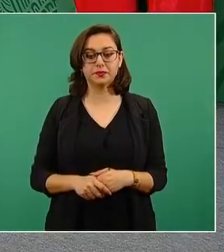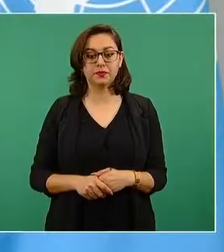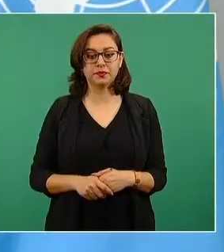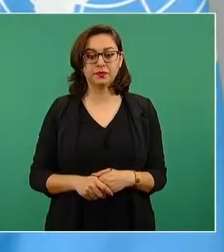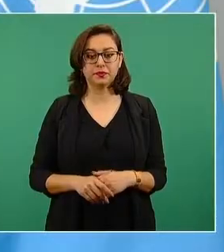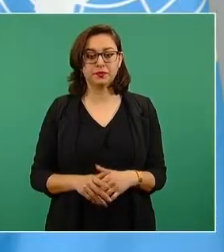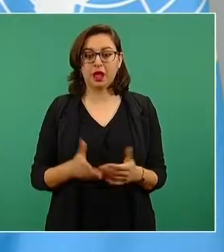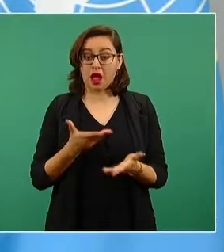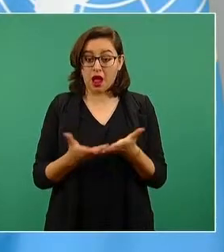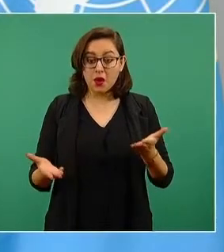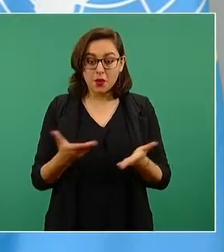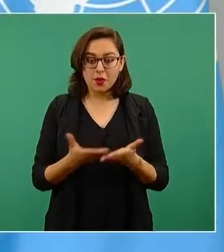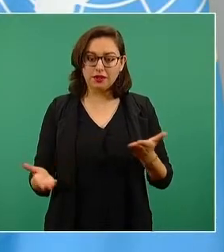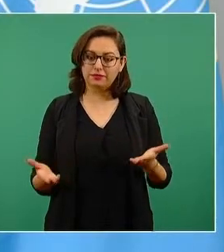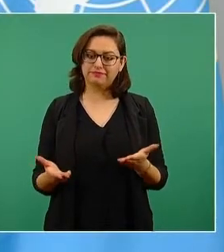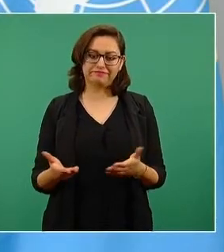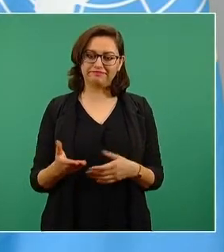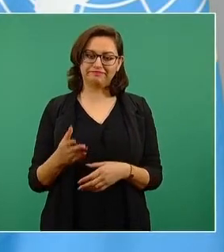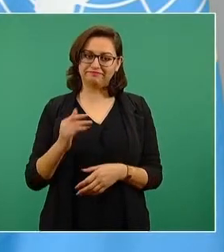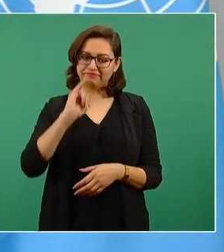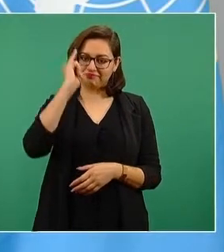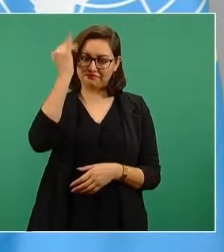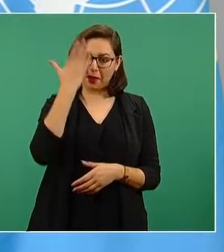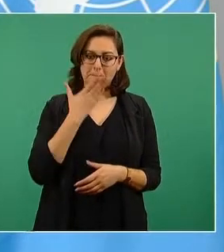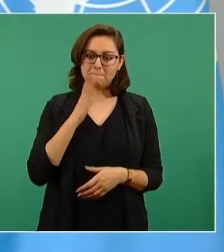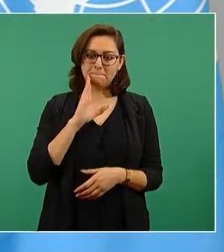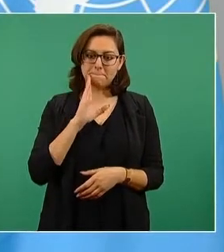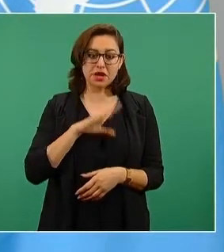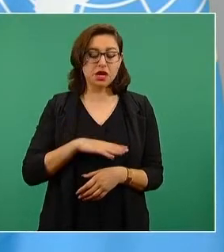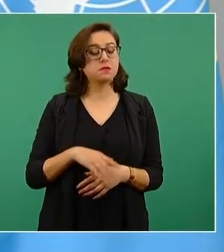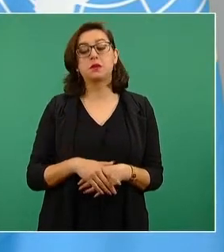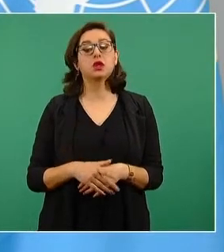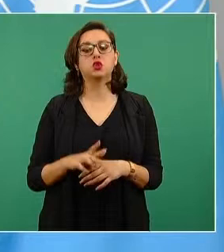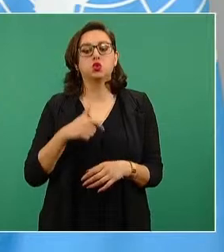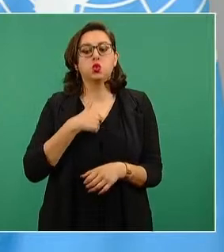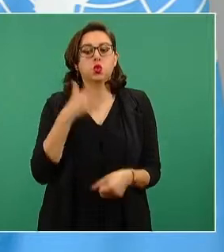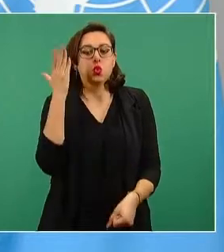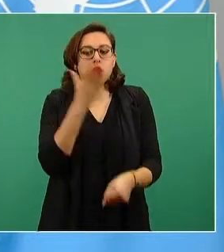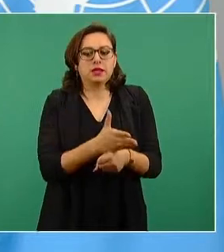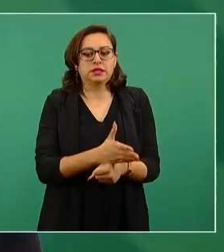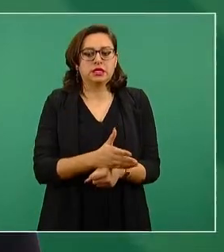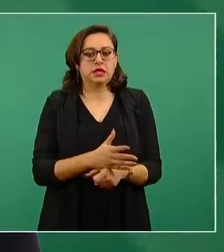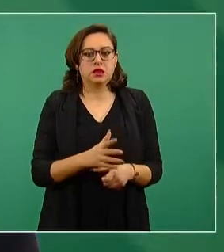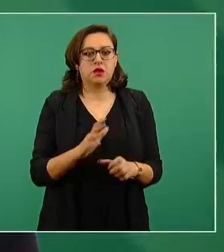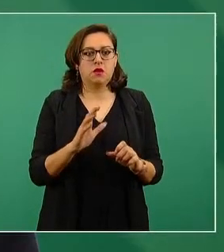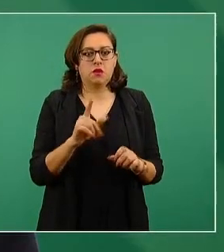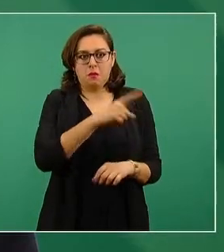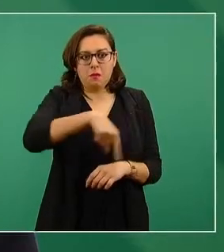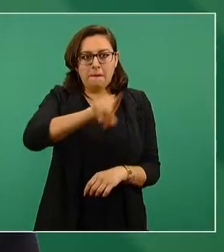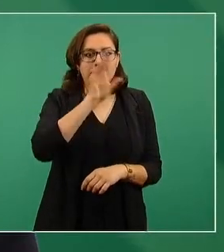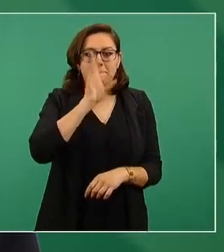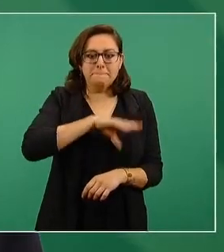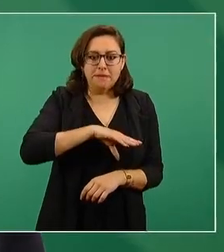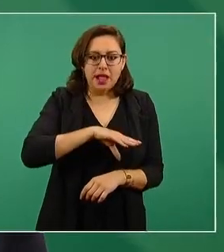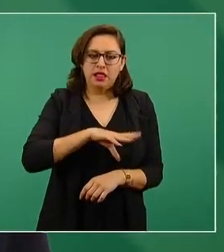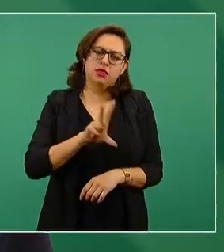no se ve bien. No estoy condenando a nadie. Solo explico lo que